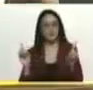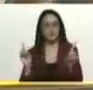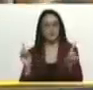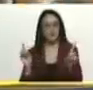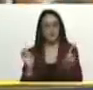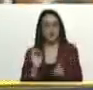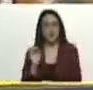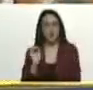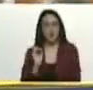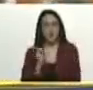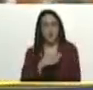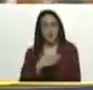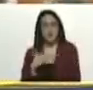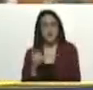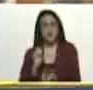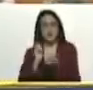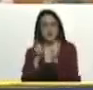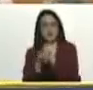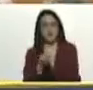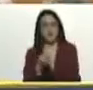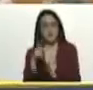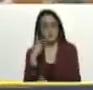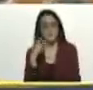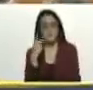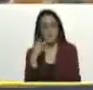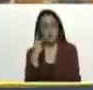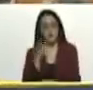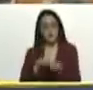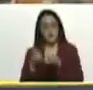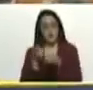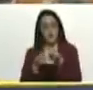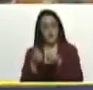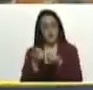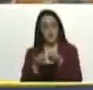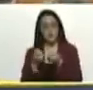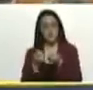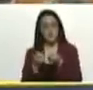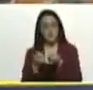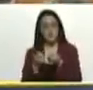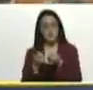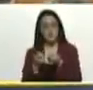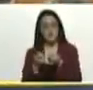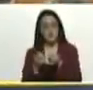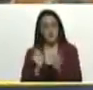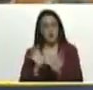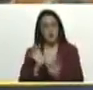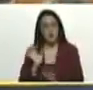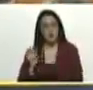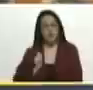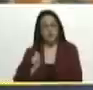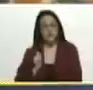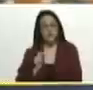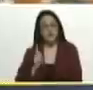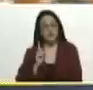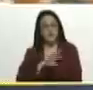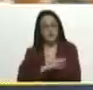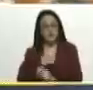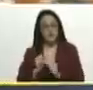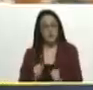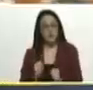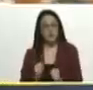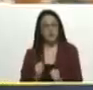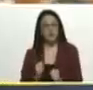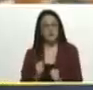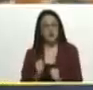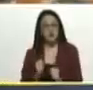si queremos renovar la política económica, lo que sea, requiere coraje,